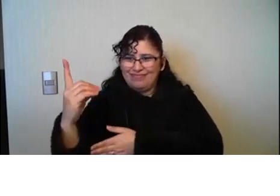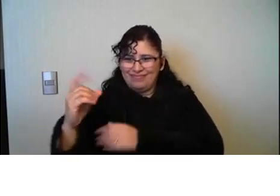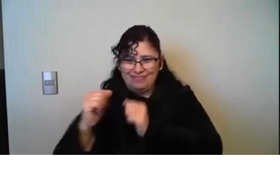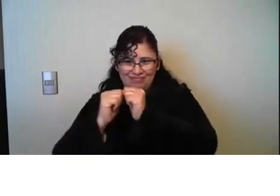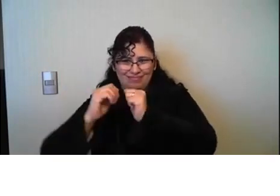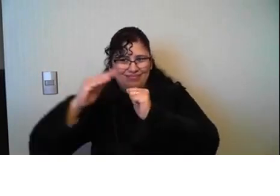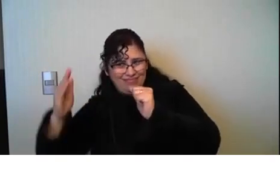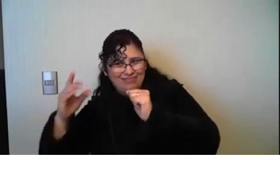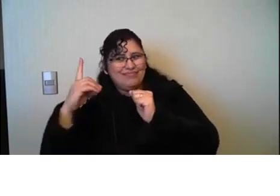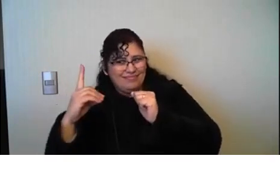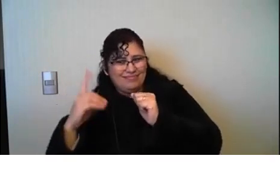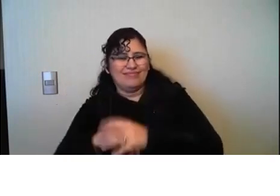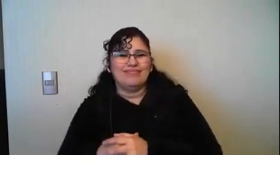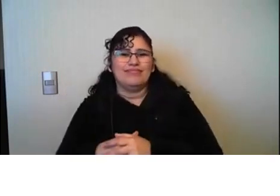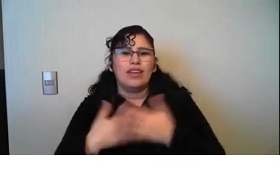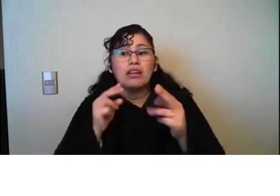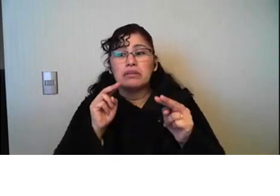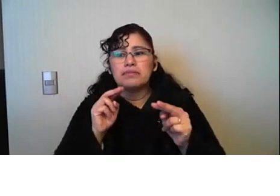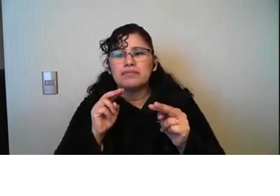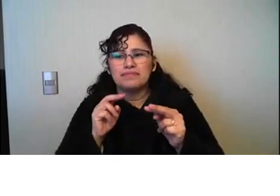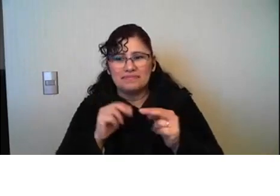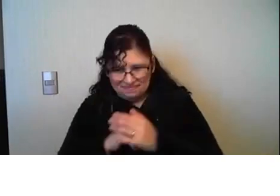Bien, aquí tenemos